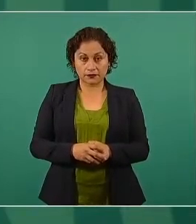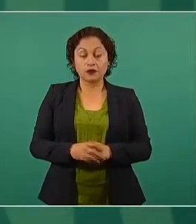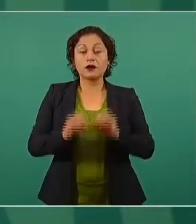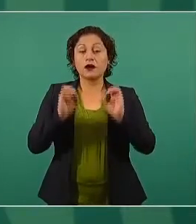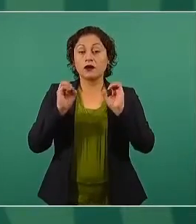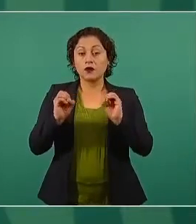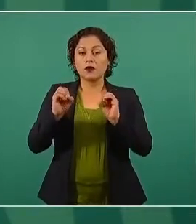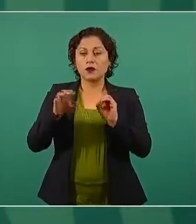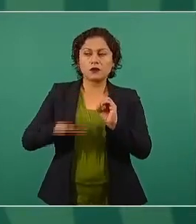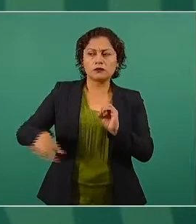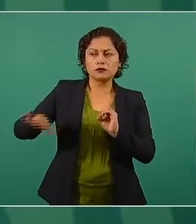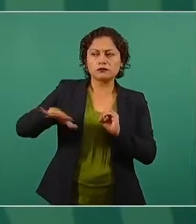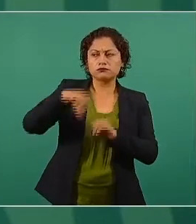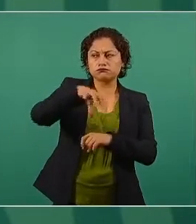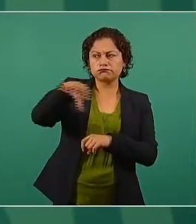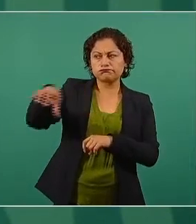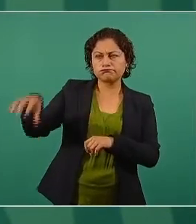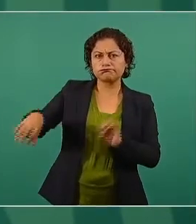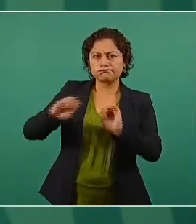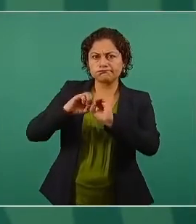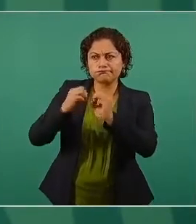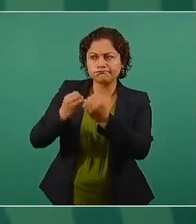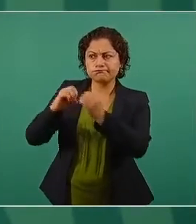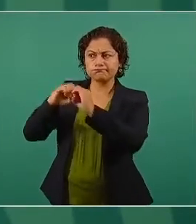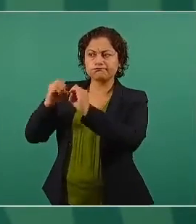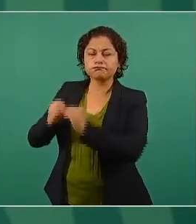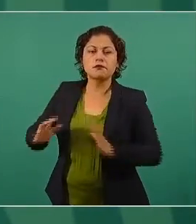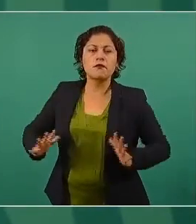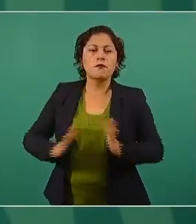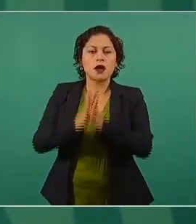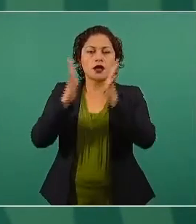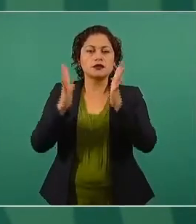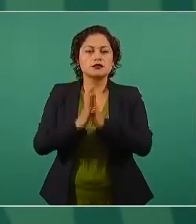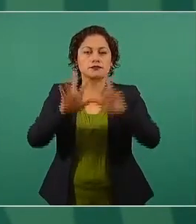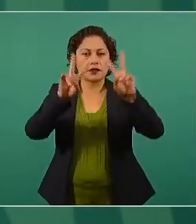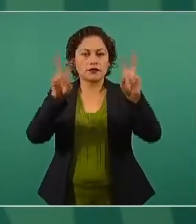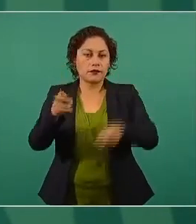participan en política, como se está